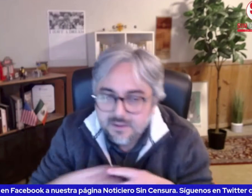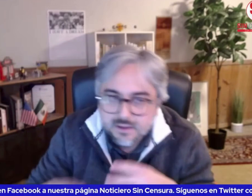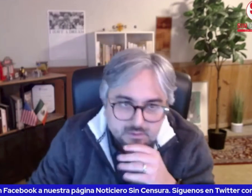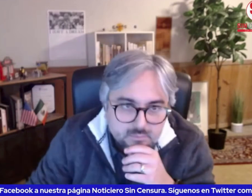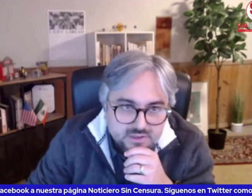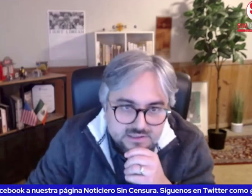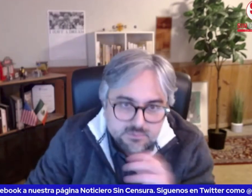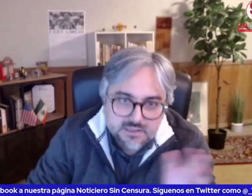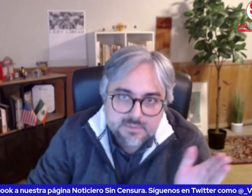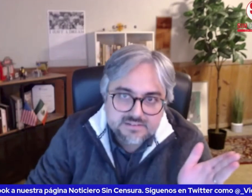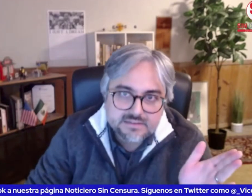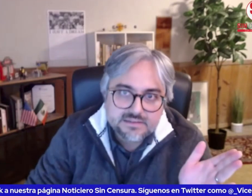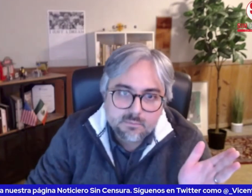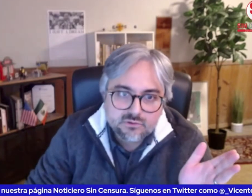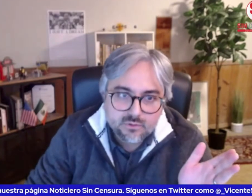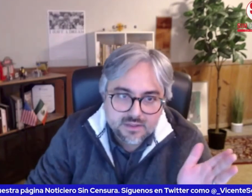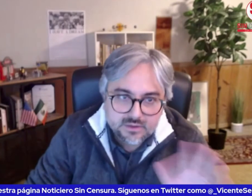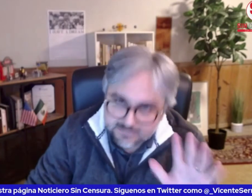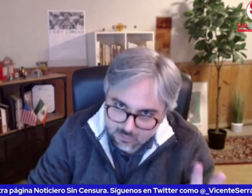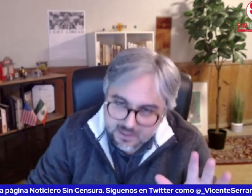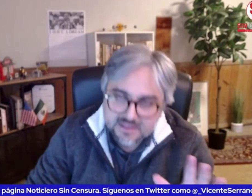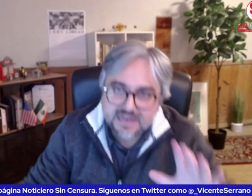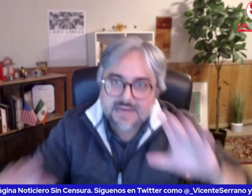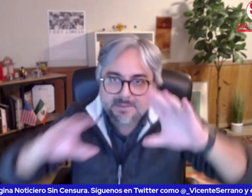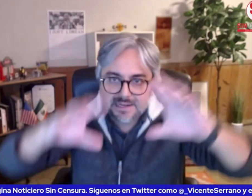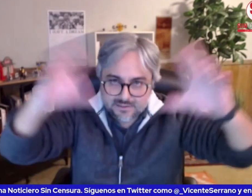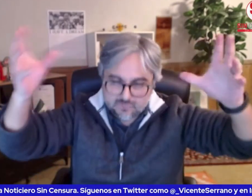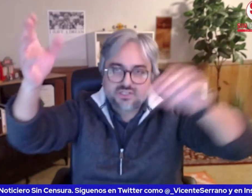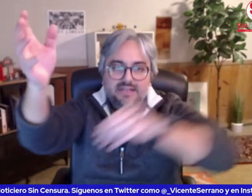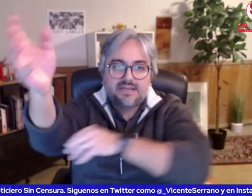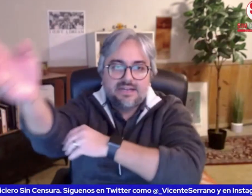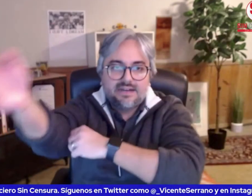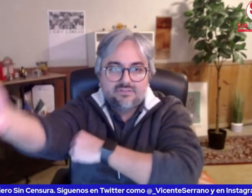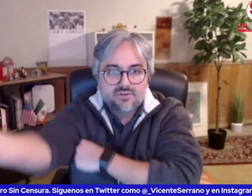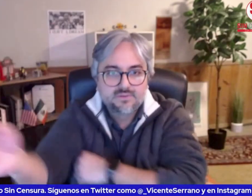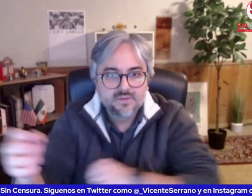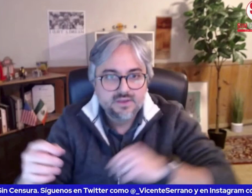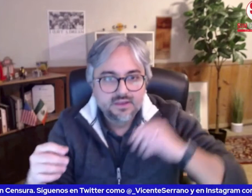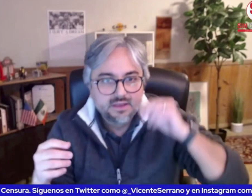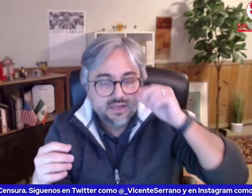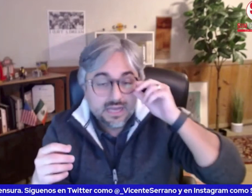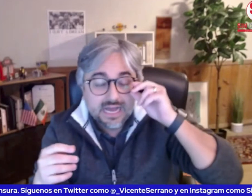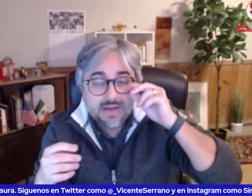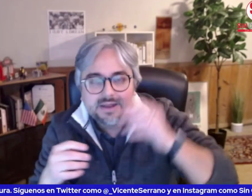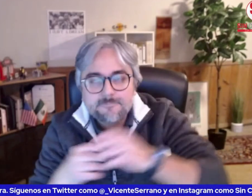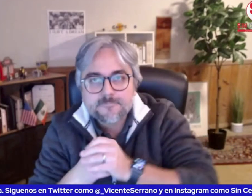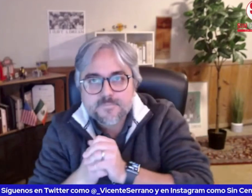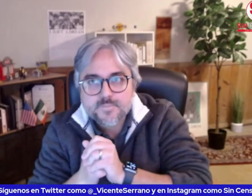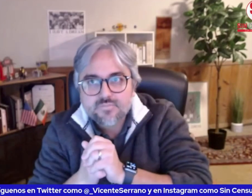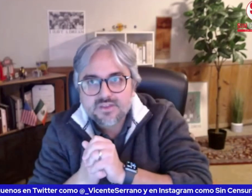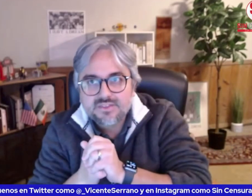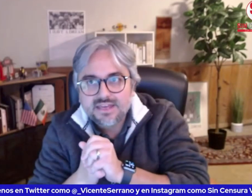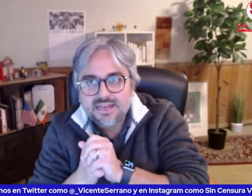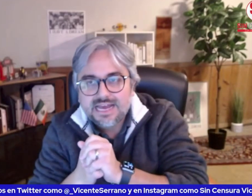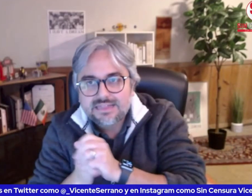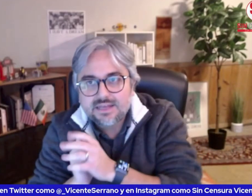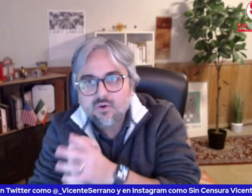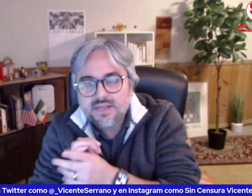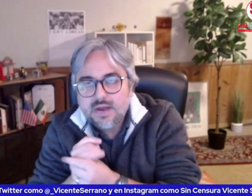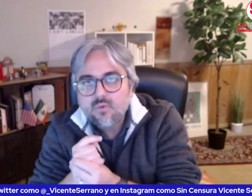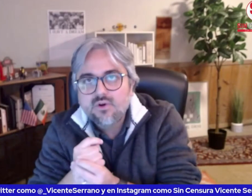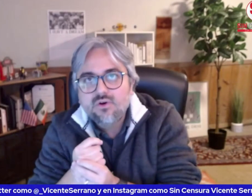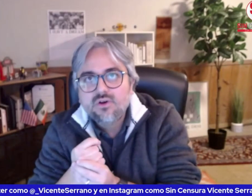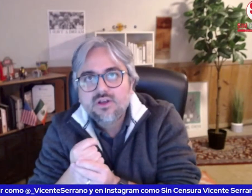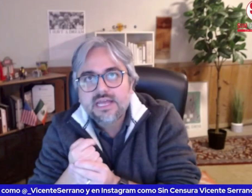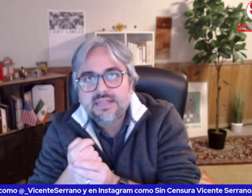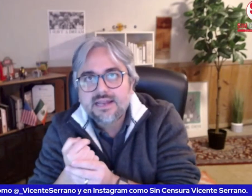¿Por qué? Porque después el presidente López Obrador, y se lo voy a dejar ahí para que escuche la declaración, habla de la